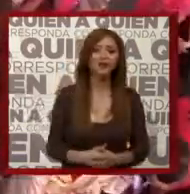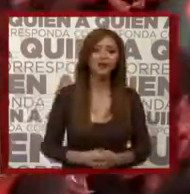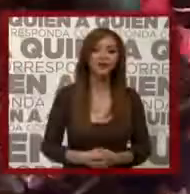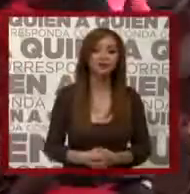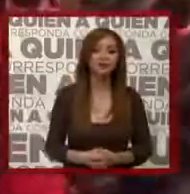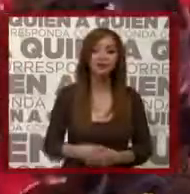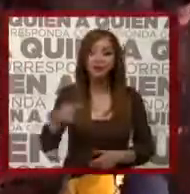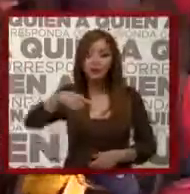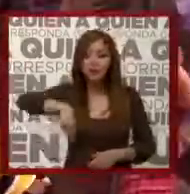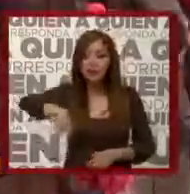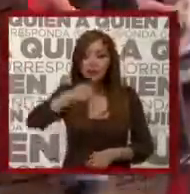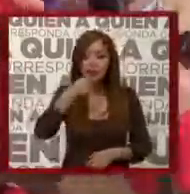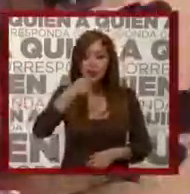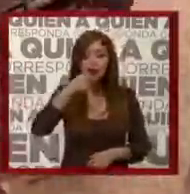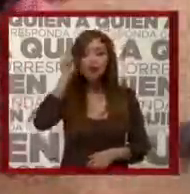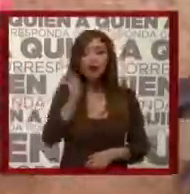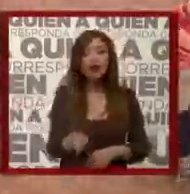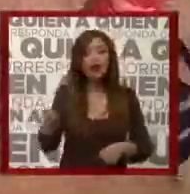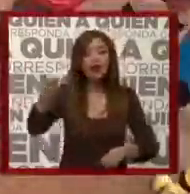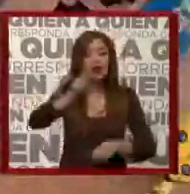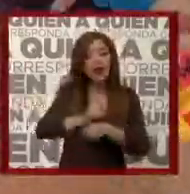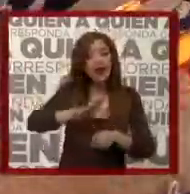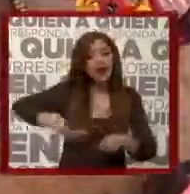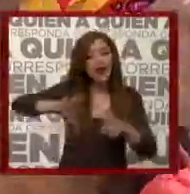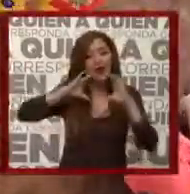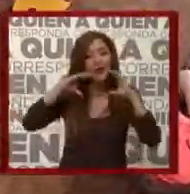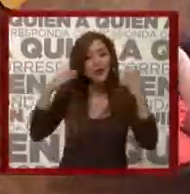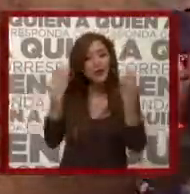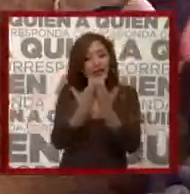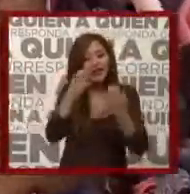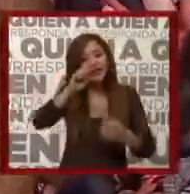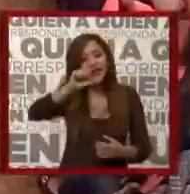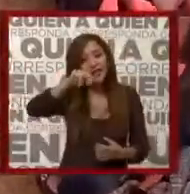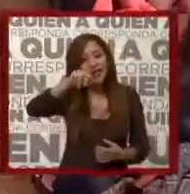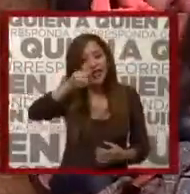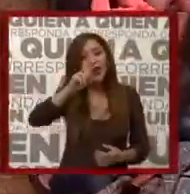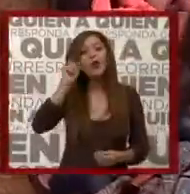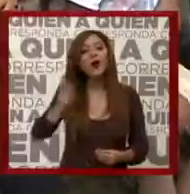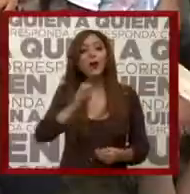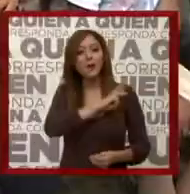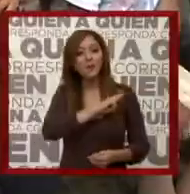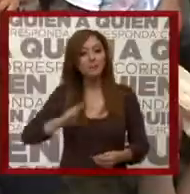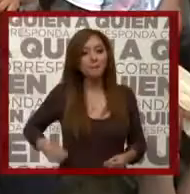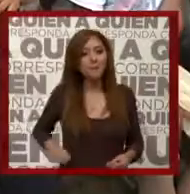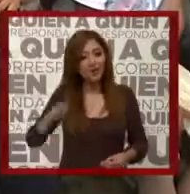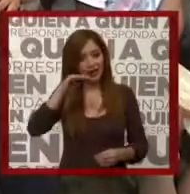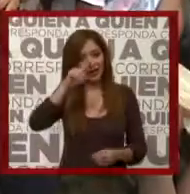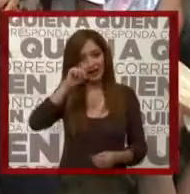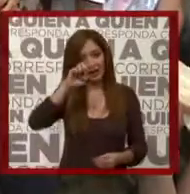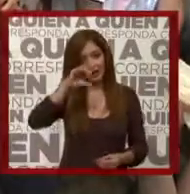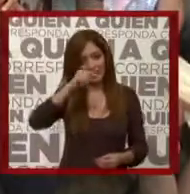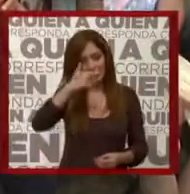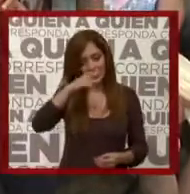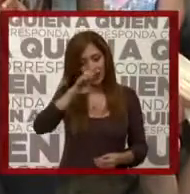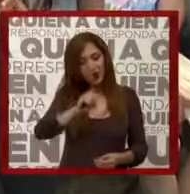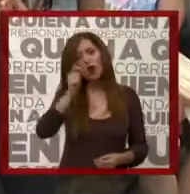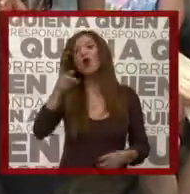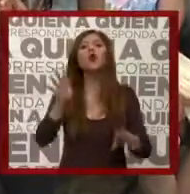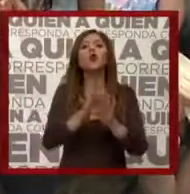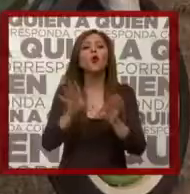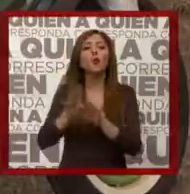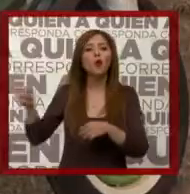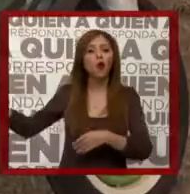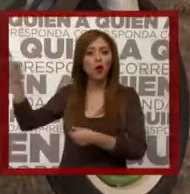Alrededor de 1,000 niños mazahuas celebraron su día en la comunidad de Santiago Coachochitlán, perteneciente al municipio de Temascalcingo en el Estado de México, gracias al donativo